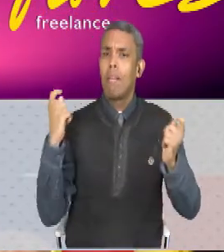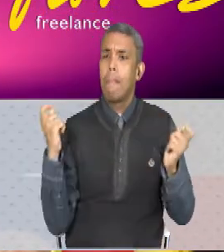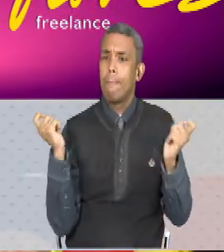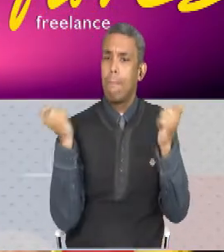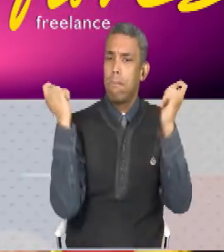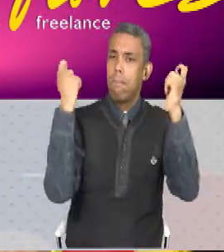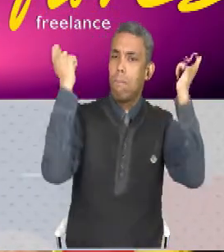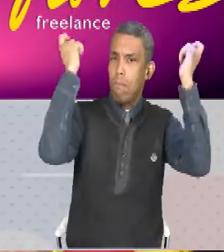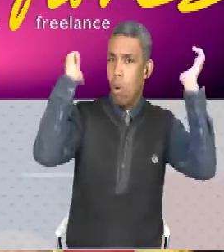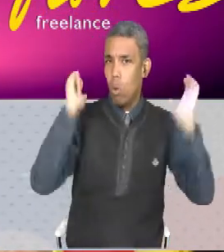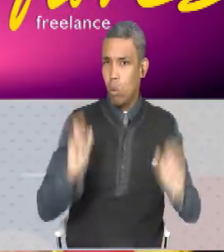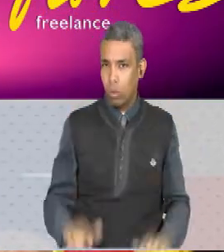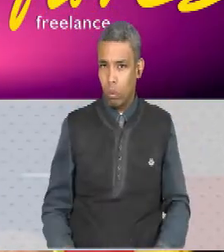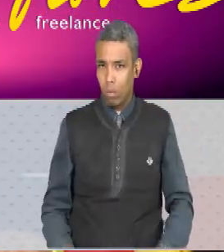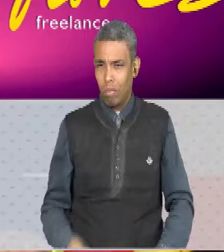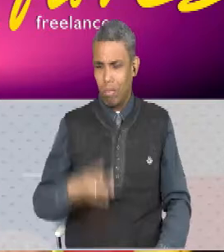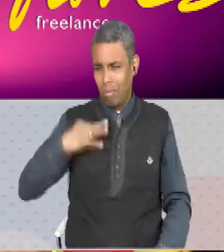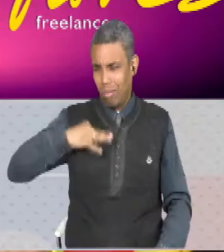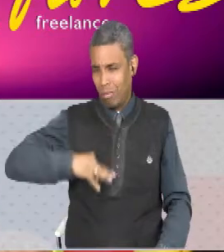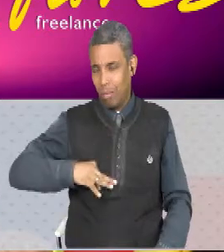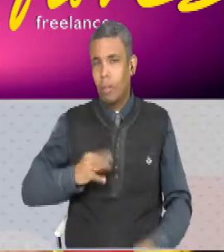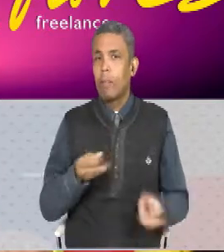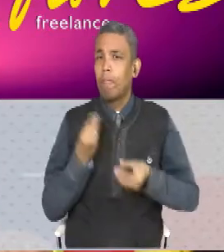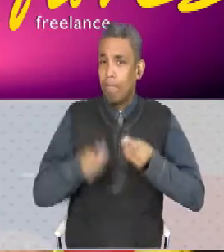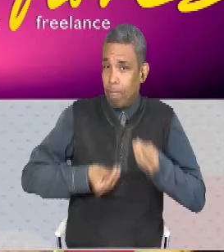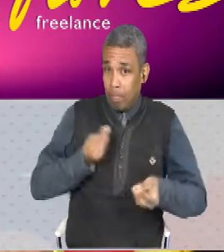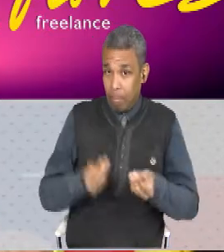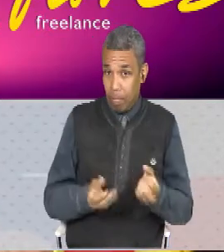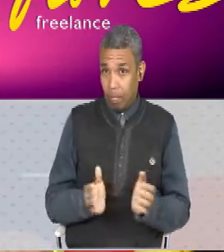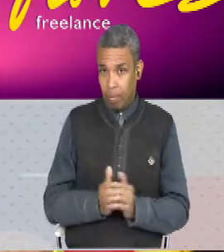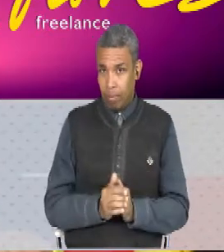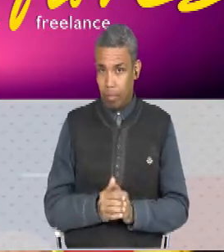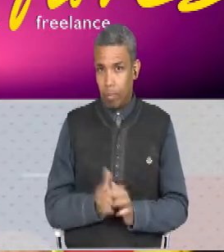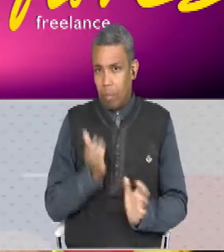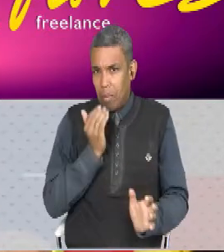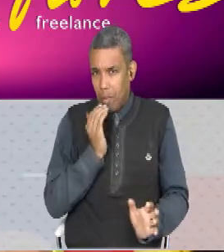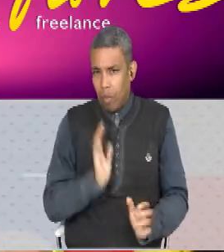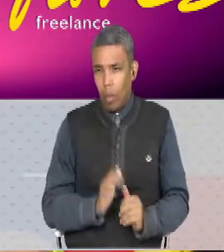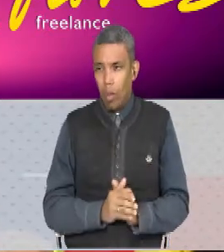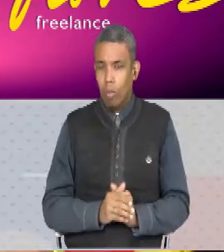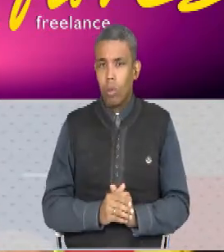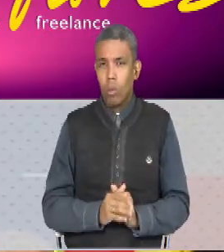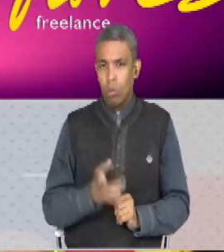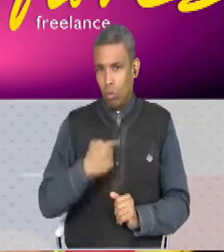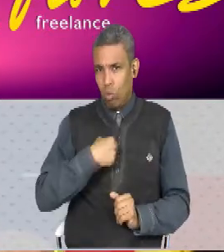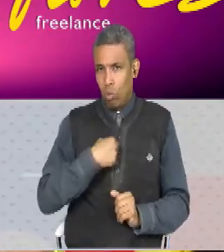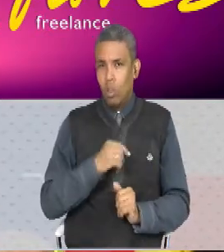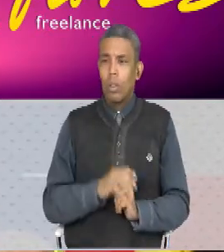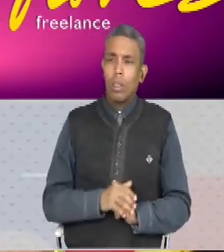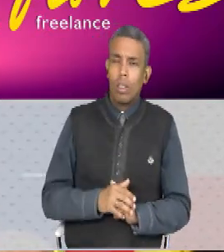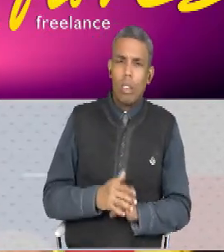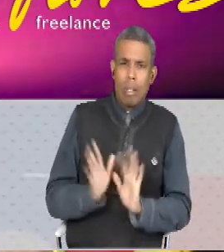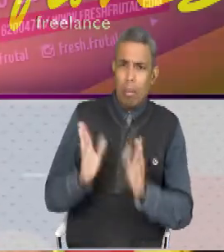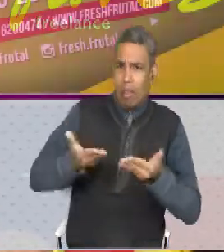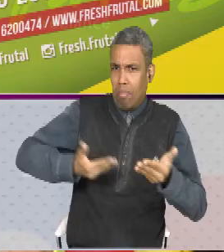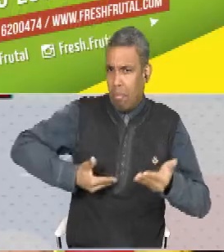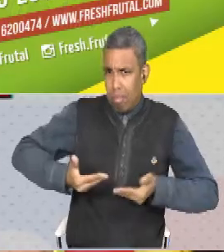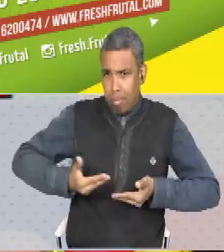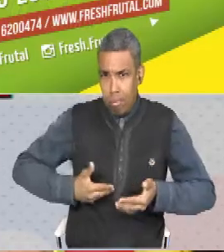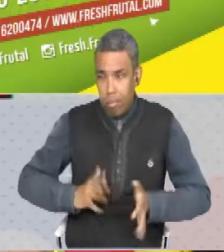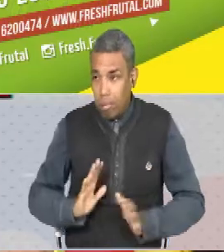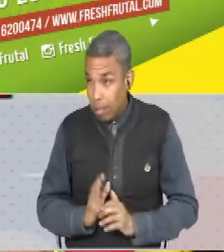hacemos? Tomamos nuestro cliente, en este caso Omar Flores, publicista, toma al cliente y empieza a desarrollar una estrategia de